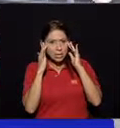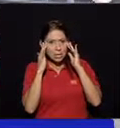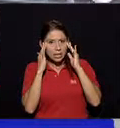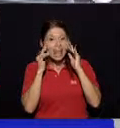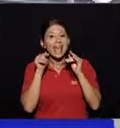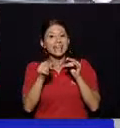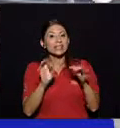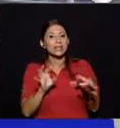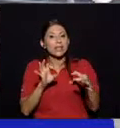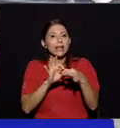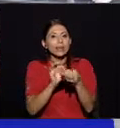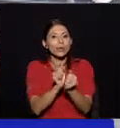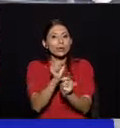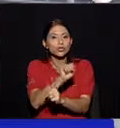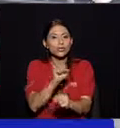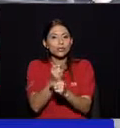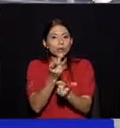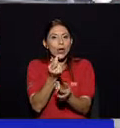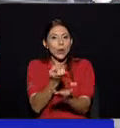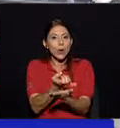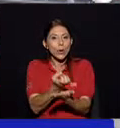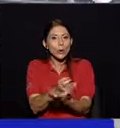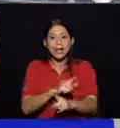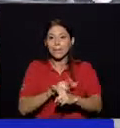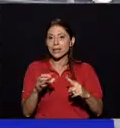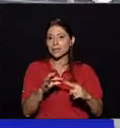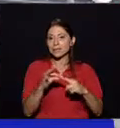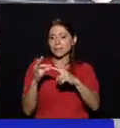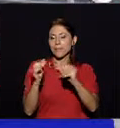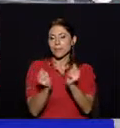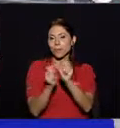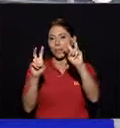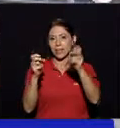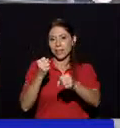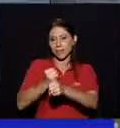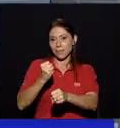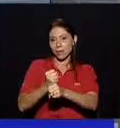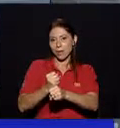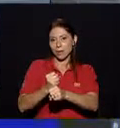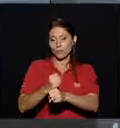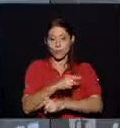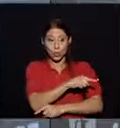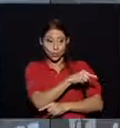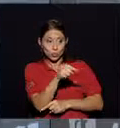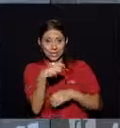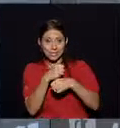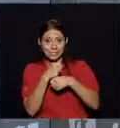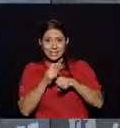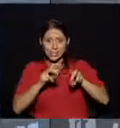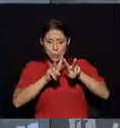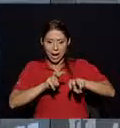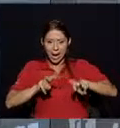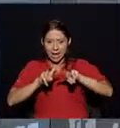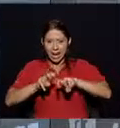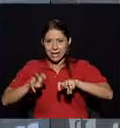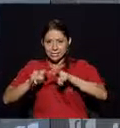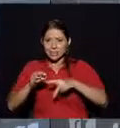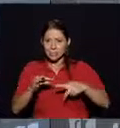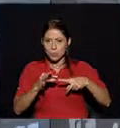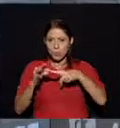situación económica del país, pero particularmente con el tema del empleo. Y ustedes en estos temas hicieron un análisis muy